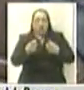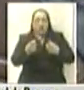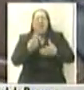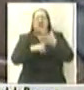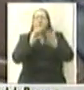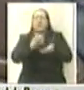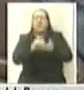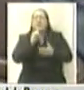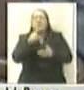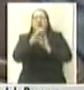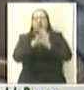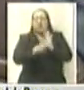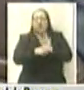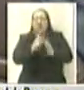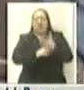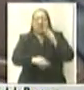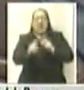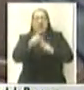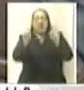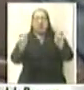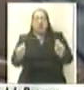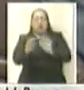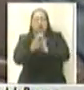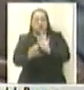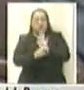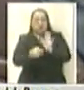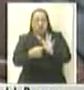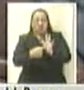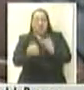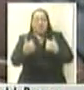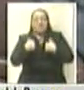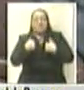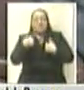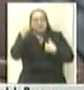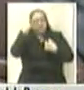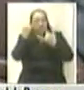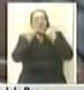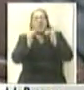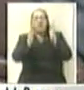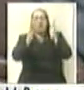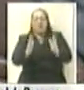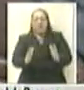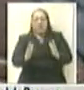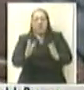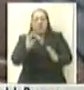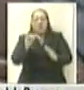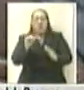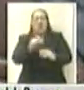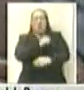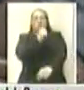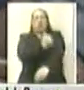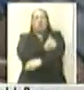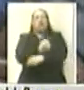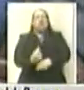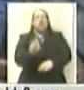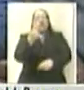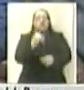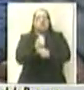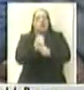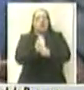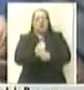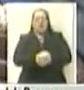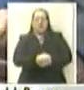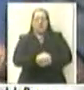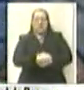la Constitución? Que el Tribuno Constitucional tiene que tener independencia y autonomía en el ejercicio de la